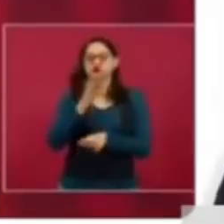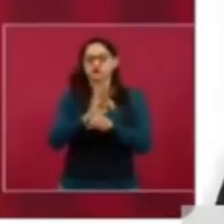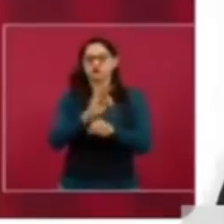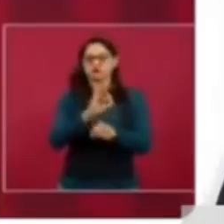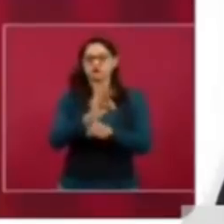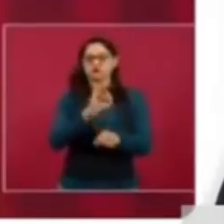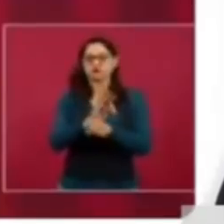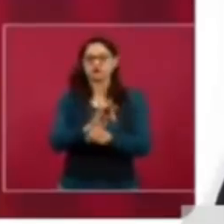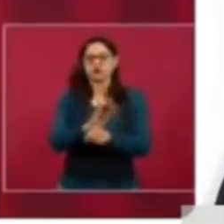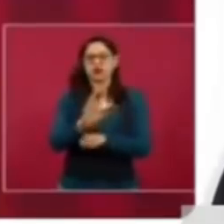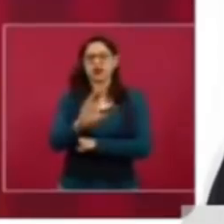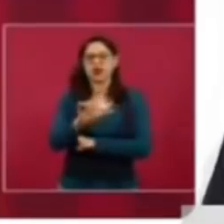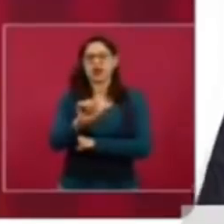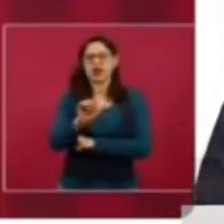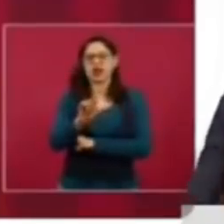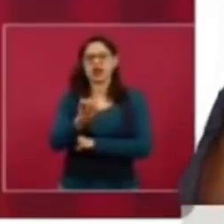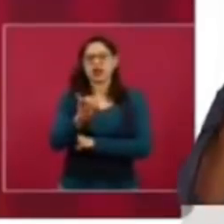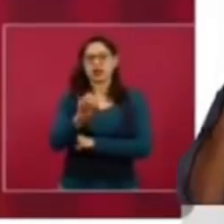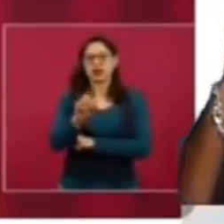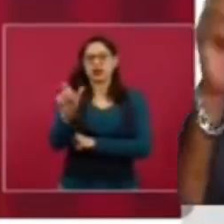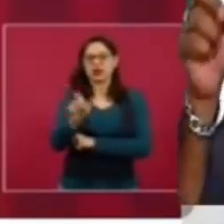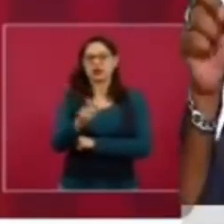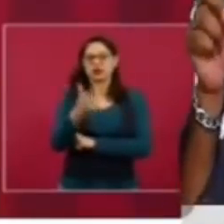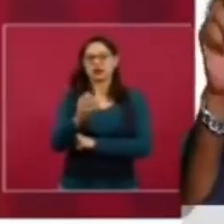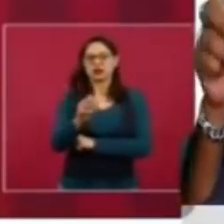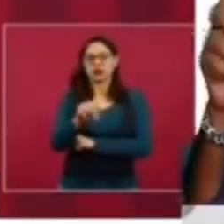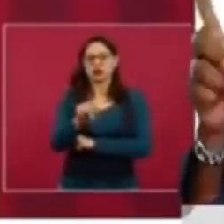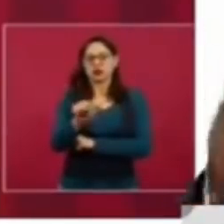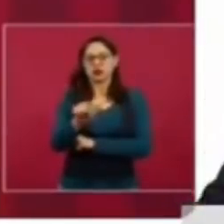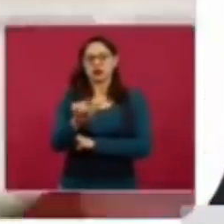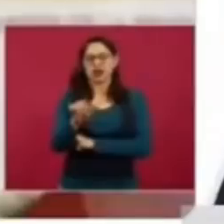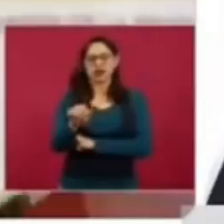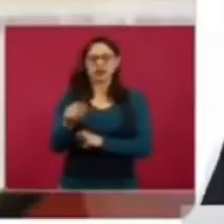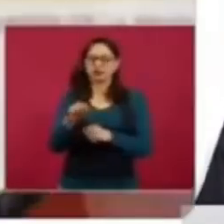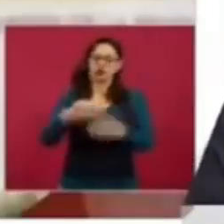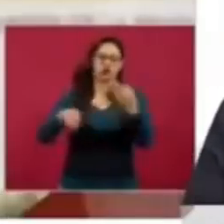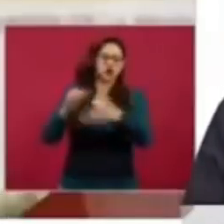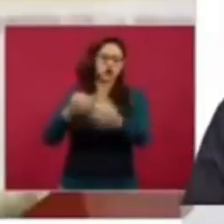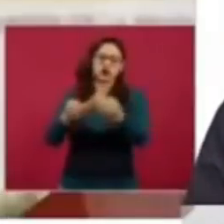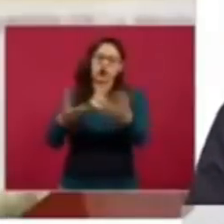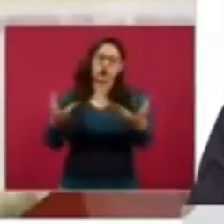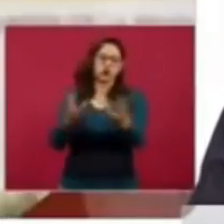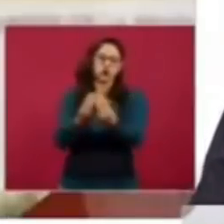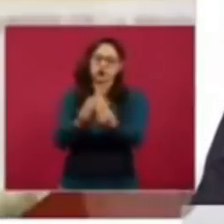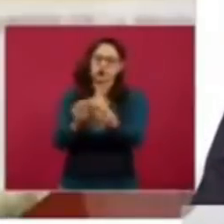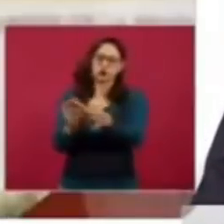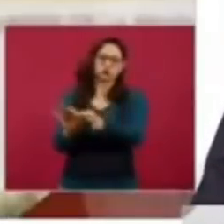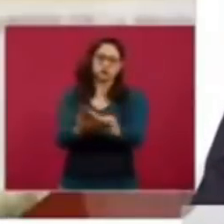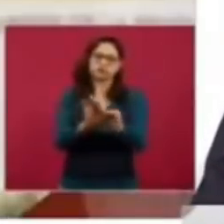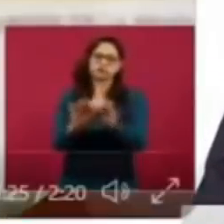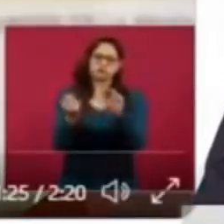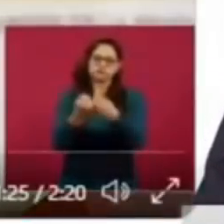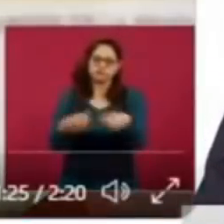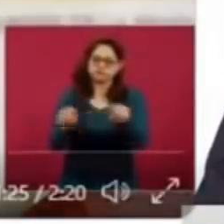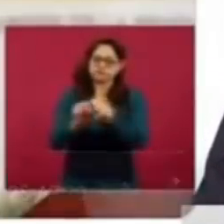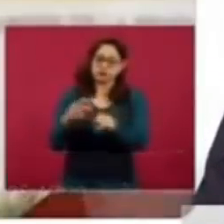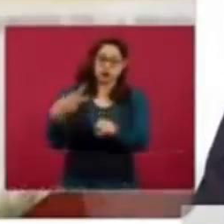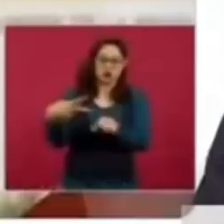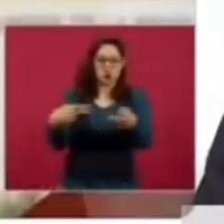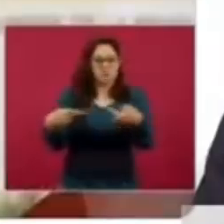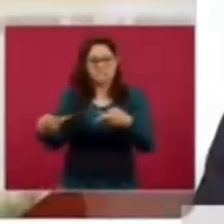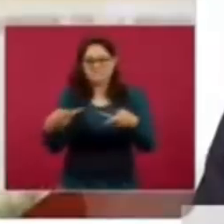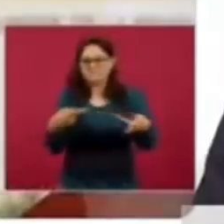de claudia otros gonzález que se están interrelacionados traen un plan